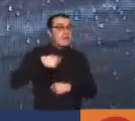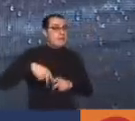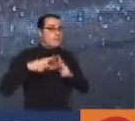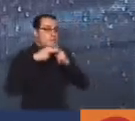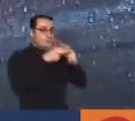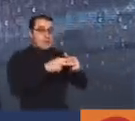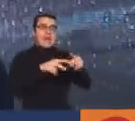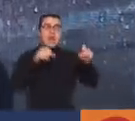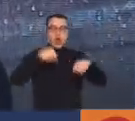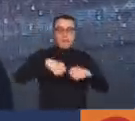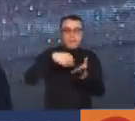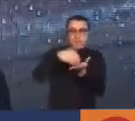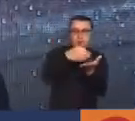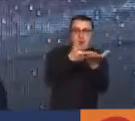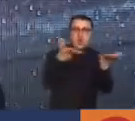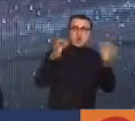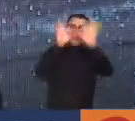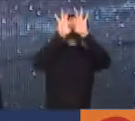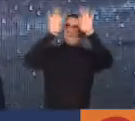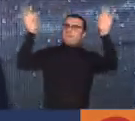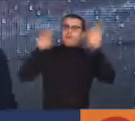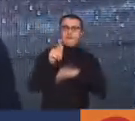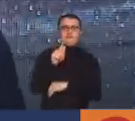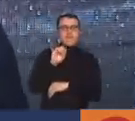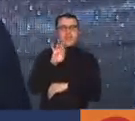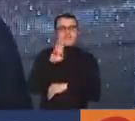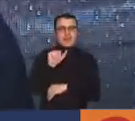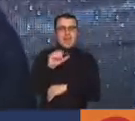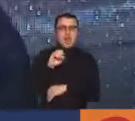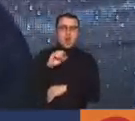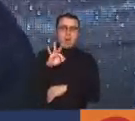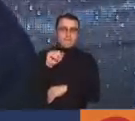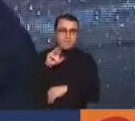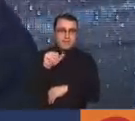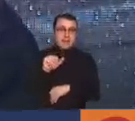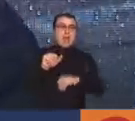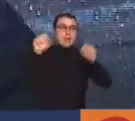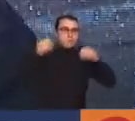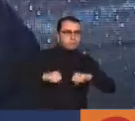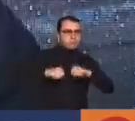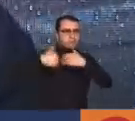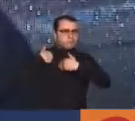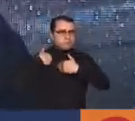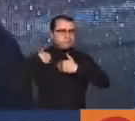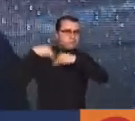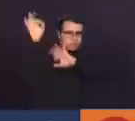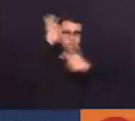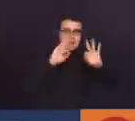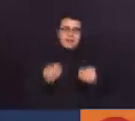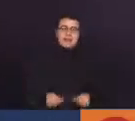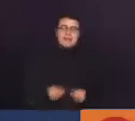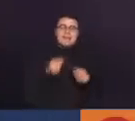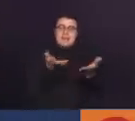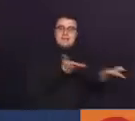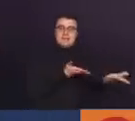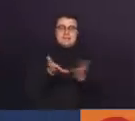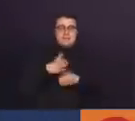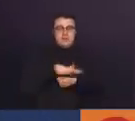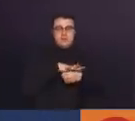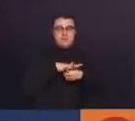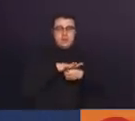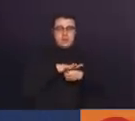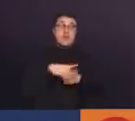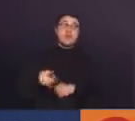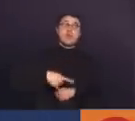fibra óptica, y se entrega un servicio al barrio. Y en cada barrio las juntas de acción comunal